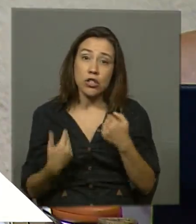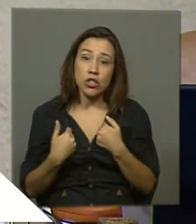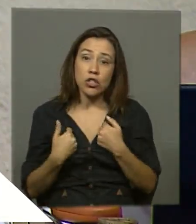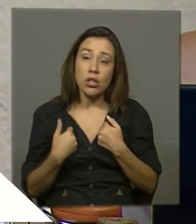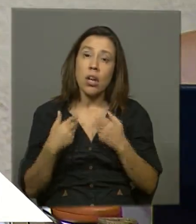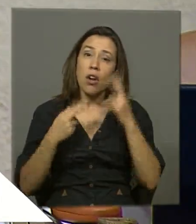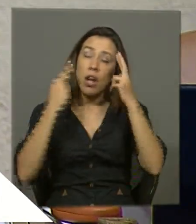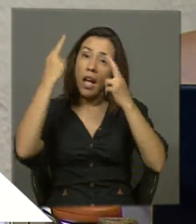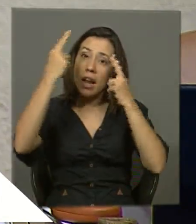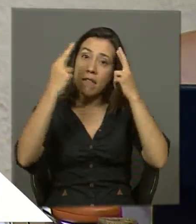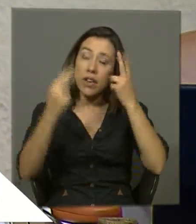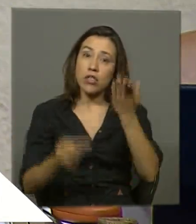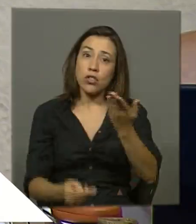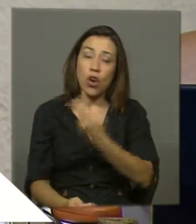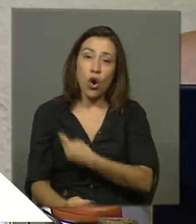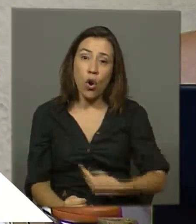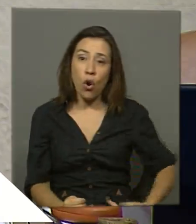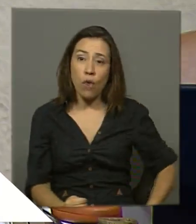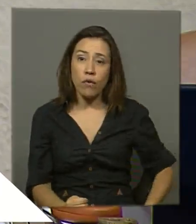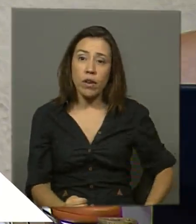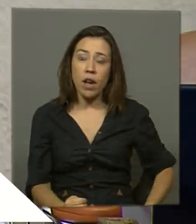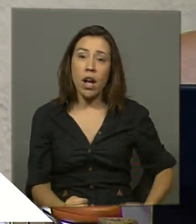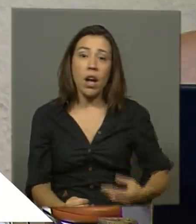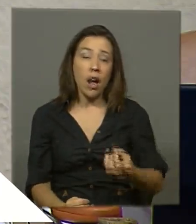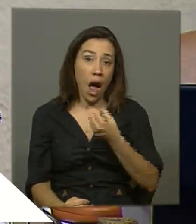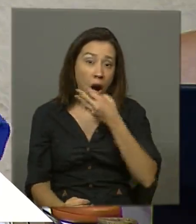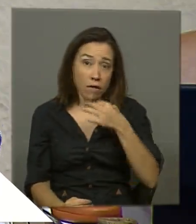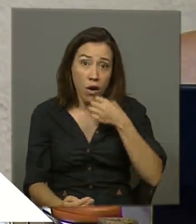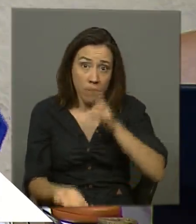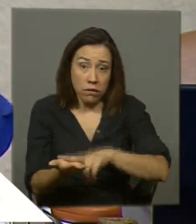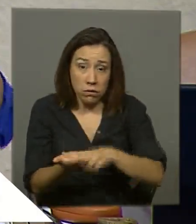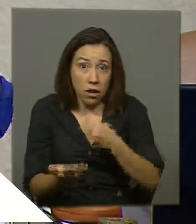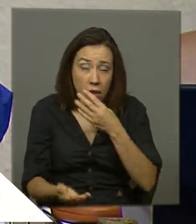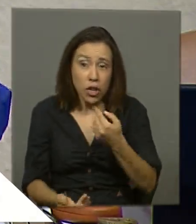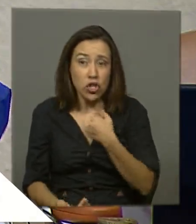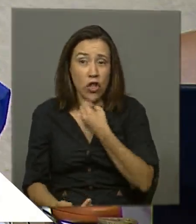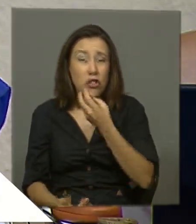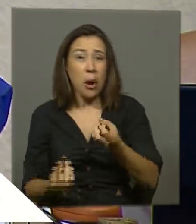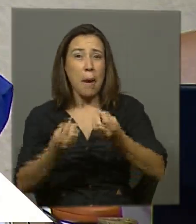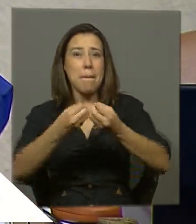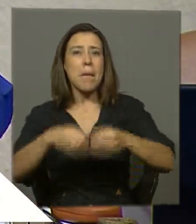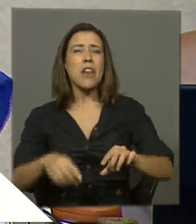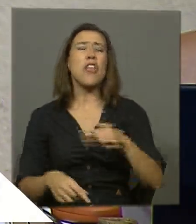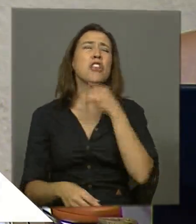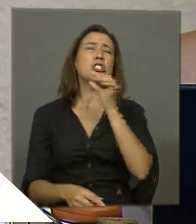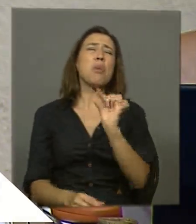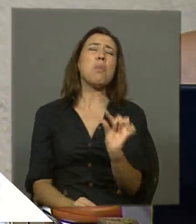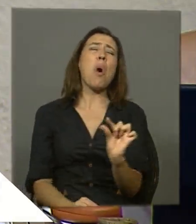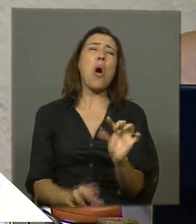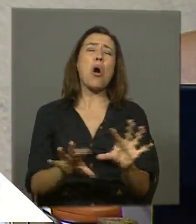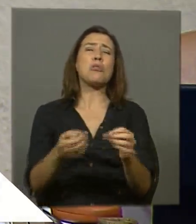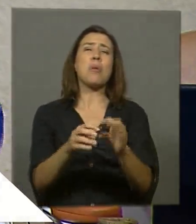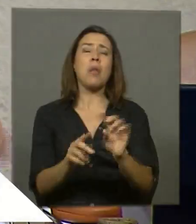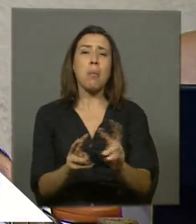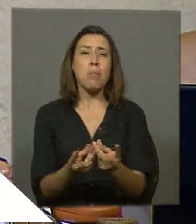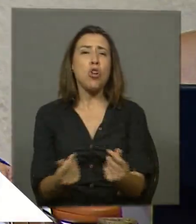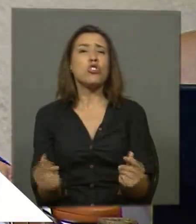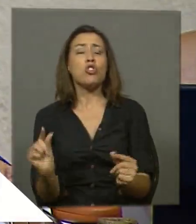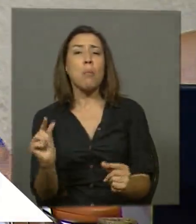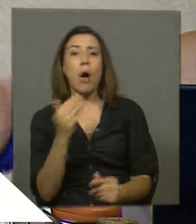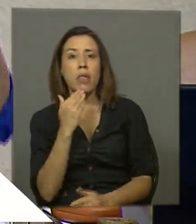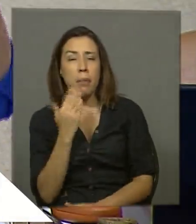llamar a la reflexión al gobierno que desmienta esto porque si yo yo digo que las pérdidas son pocas entonces la solución también es